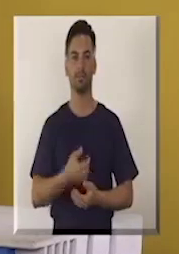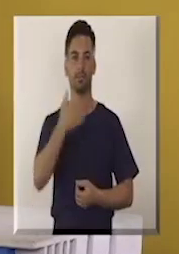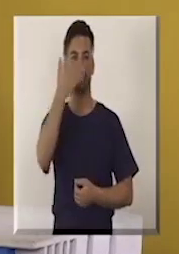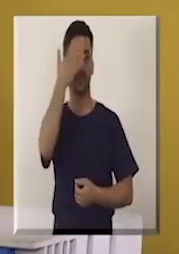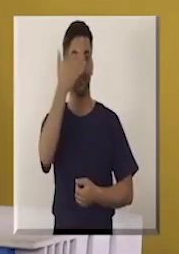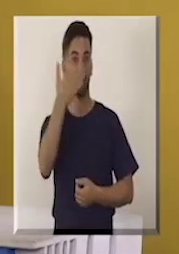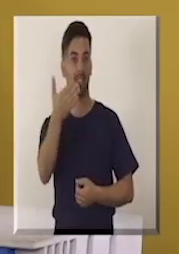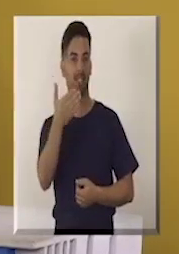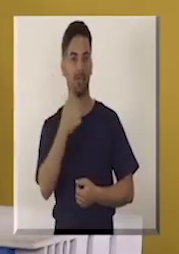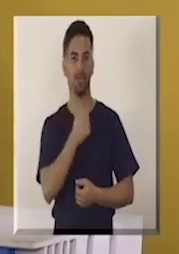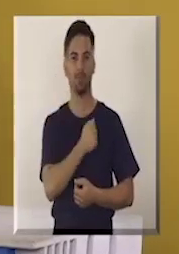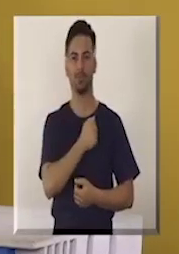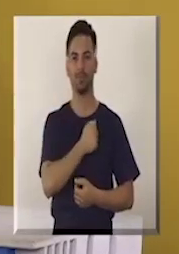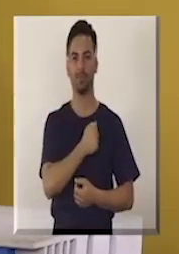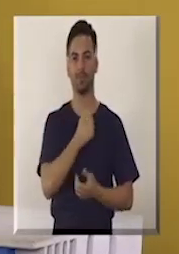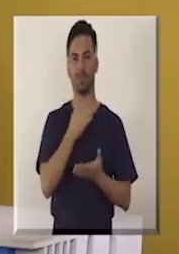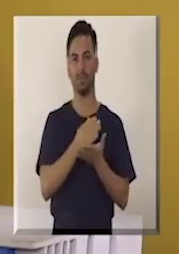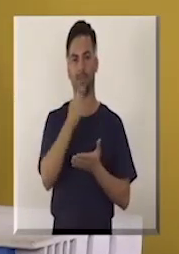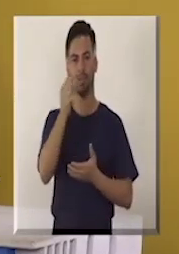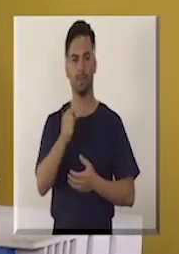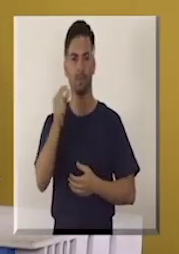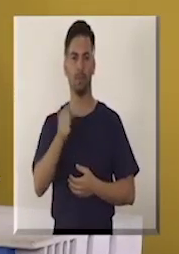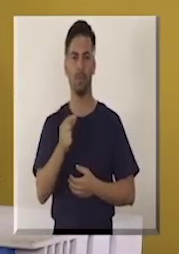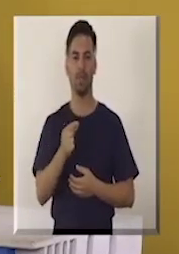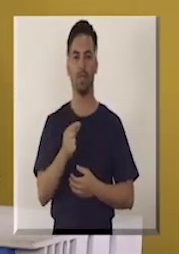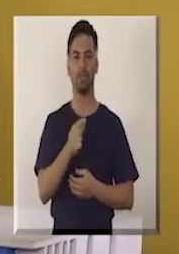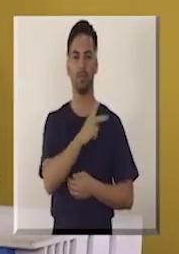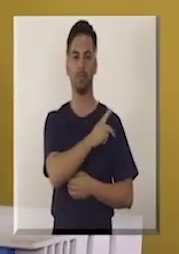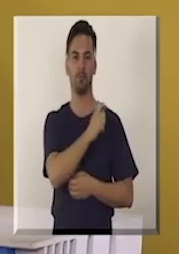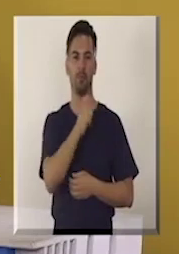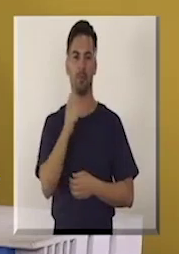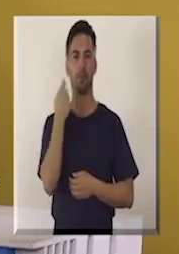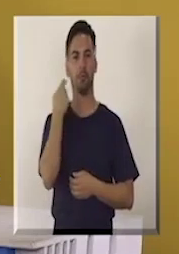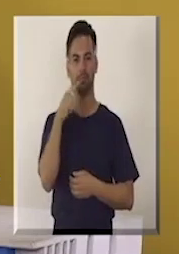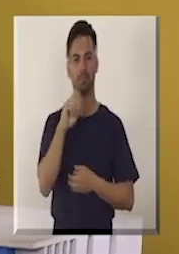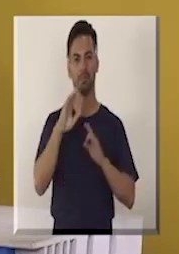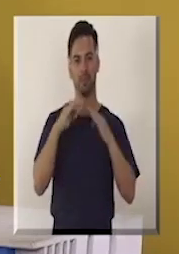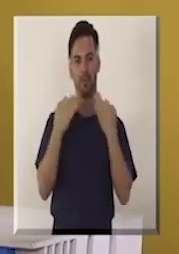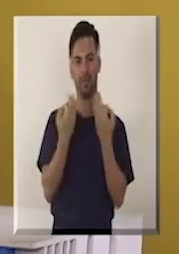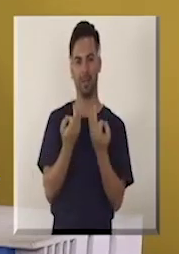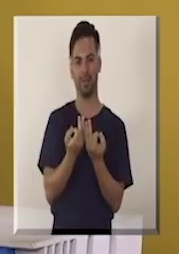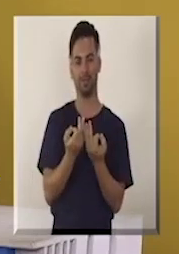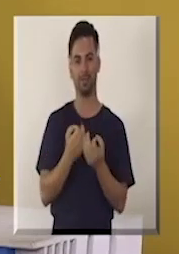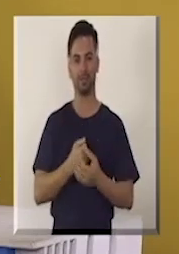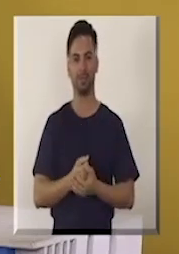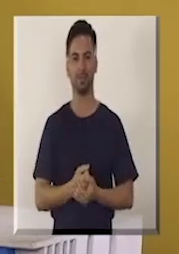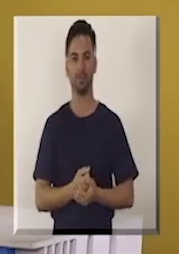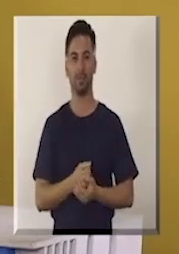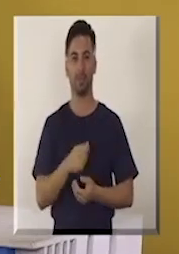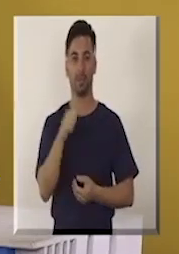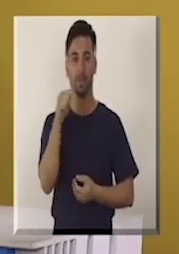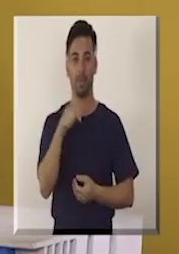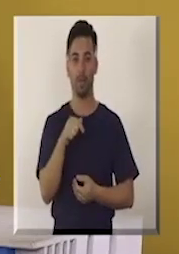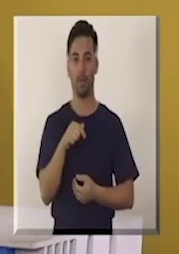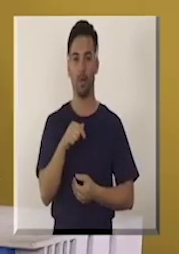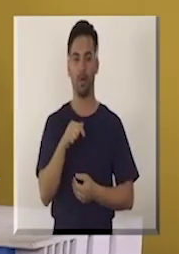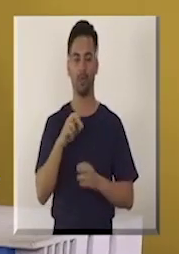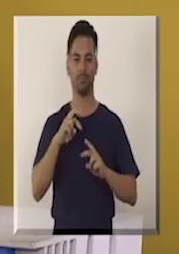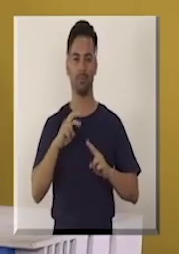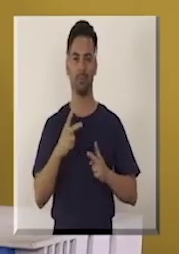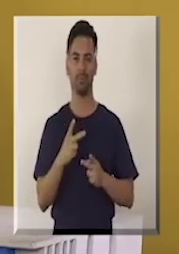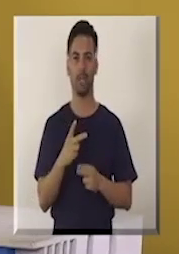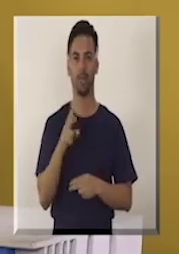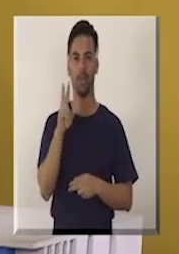Saludos queridos estudiantes, profesores y familiares. Hoy nos encontramos en un nuevo proceso de